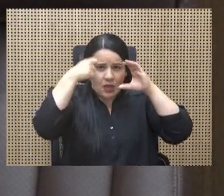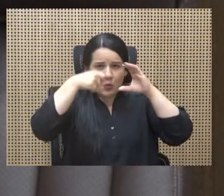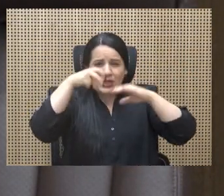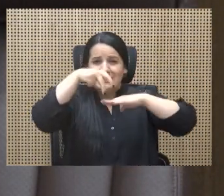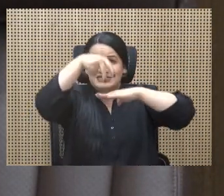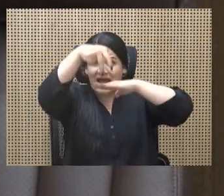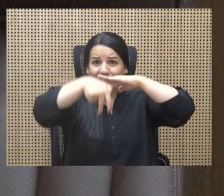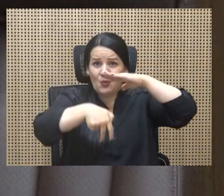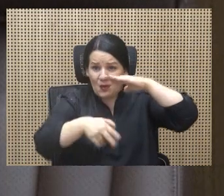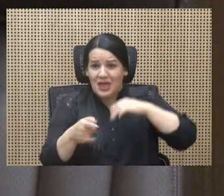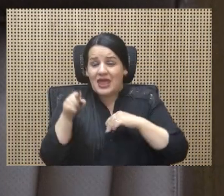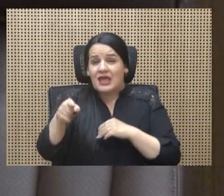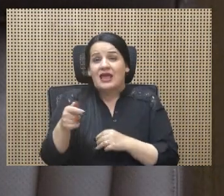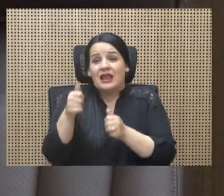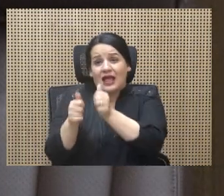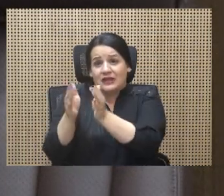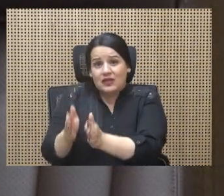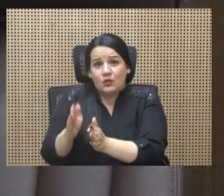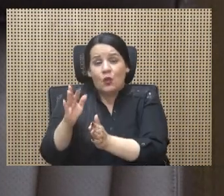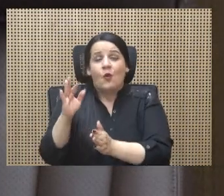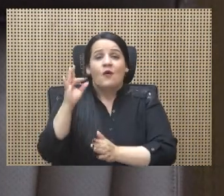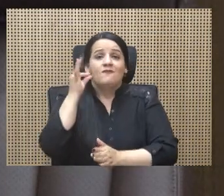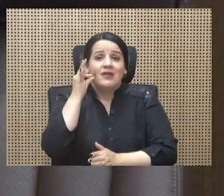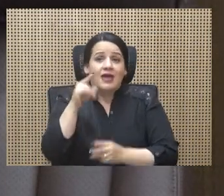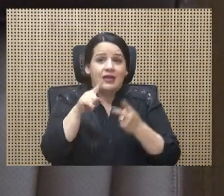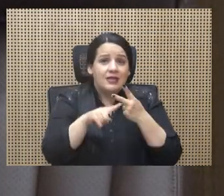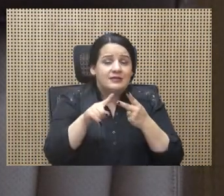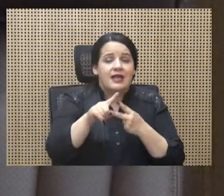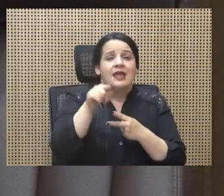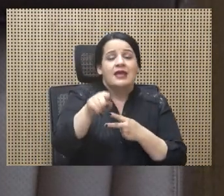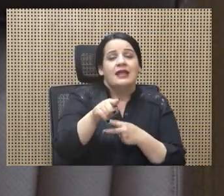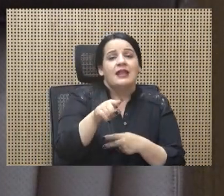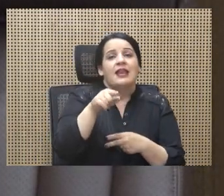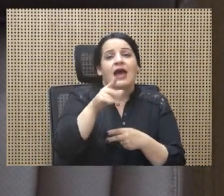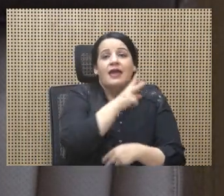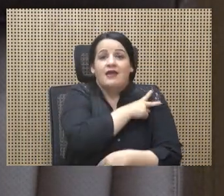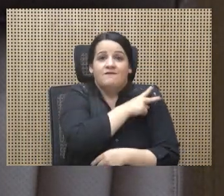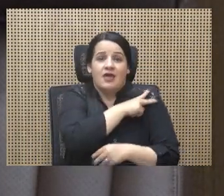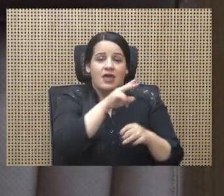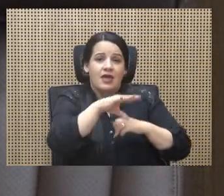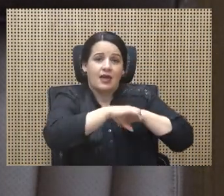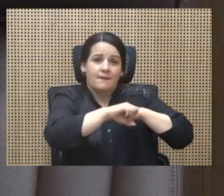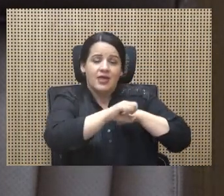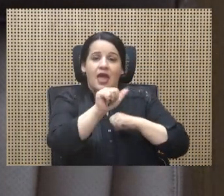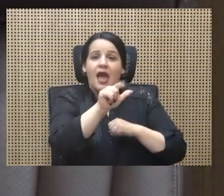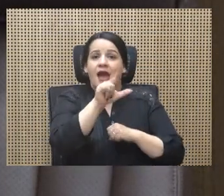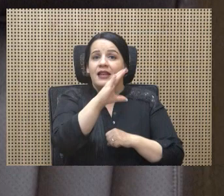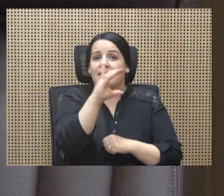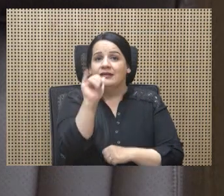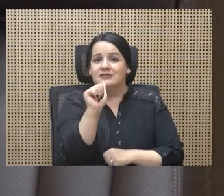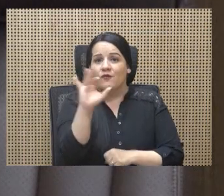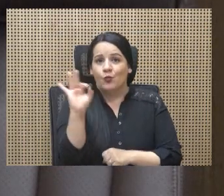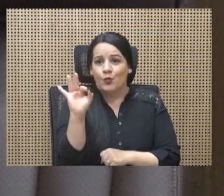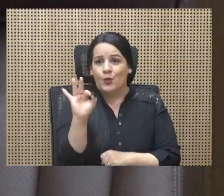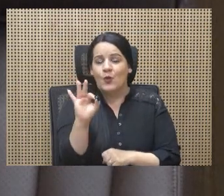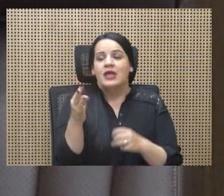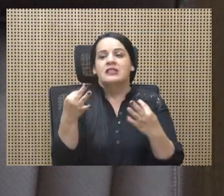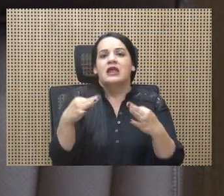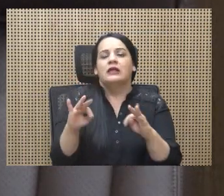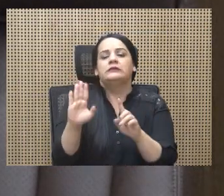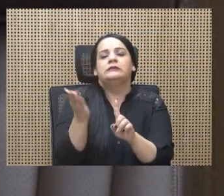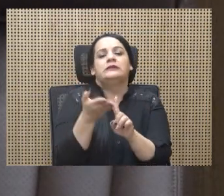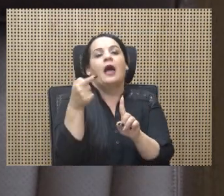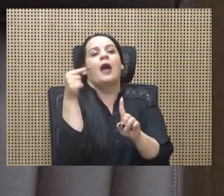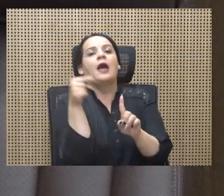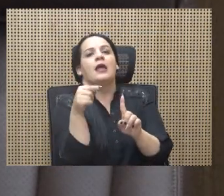candidato José María figueres como la jefa de campaña Alicia furner Se tomaron el trabajo de coaccionar al productor Eloy Mora